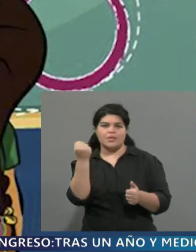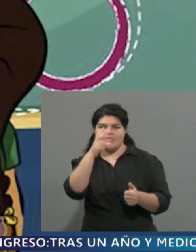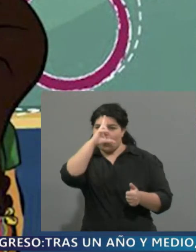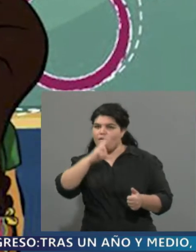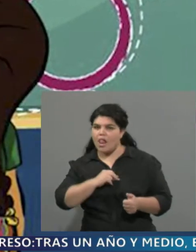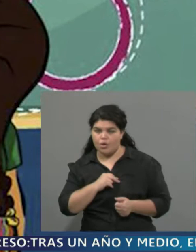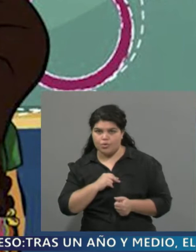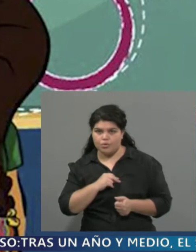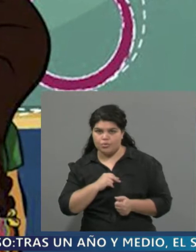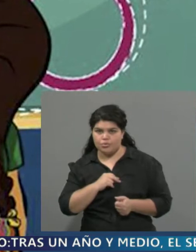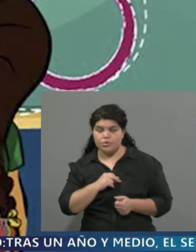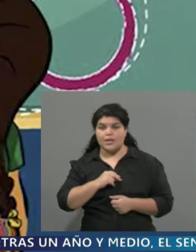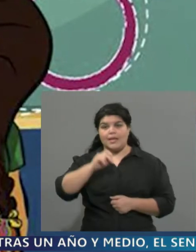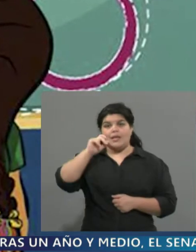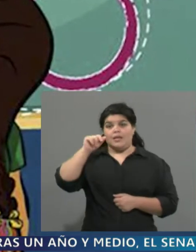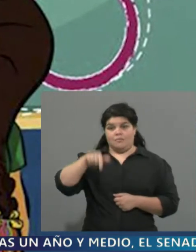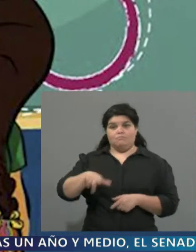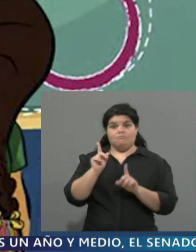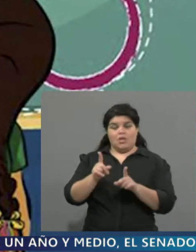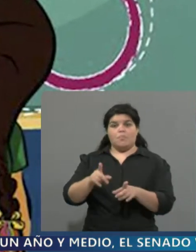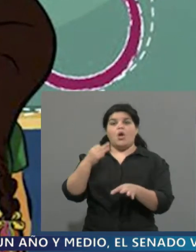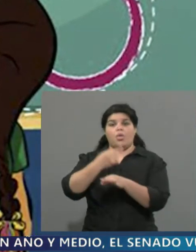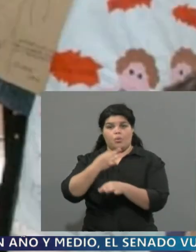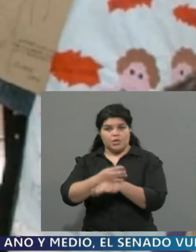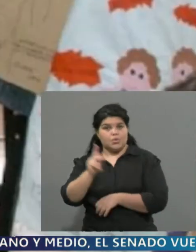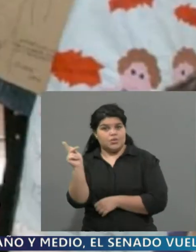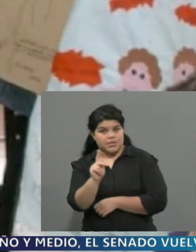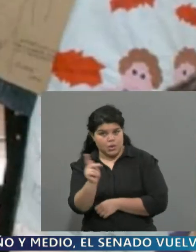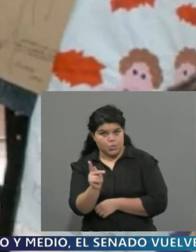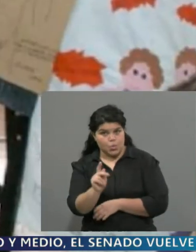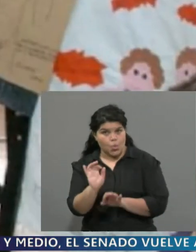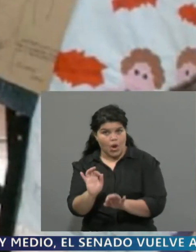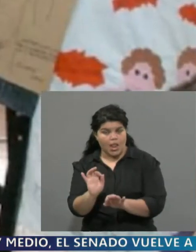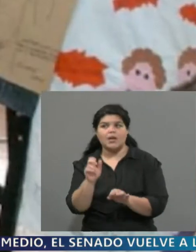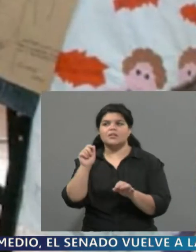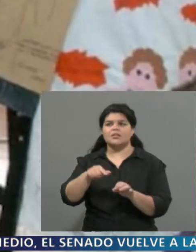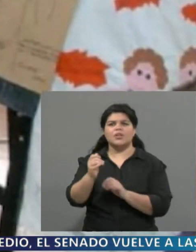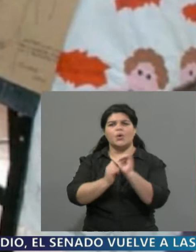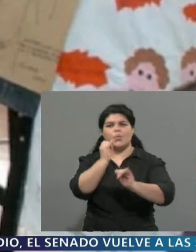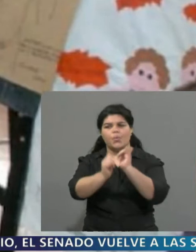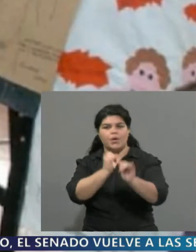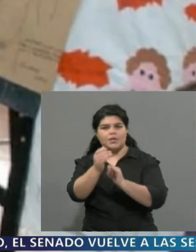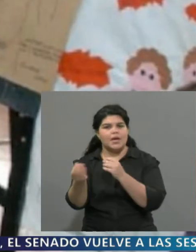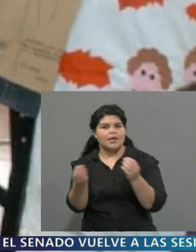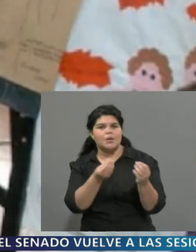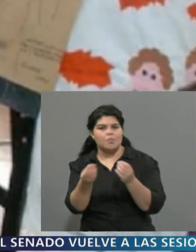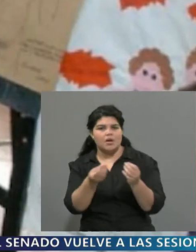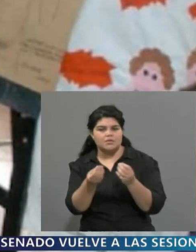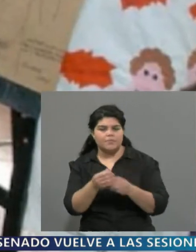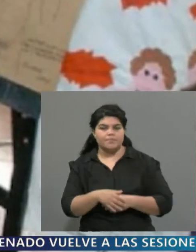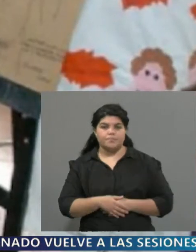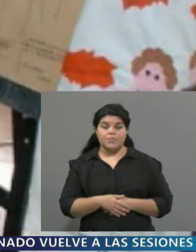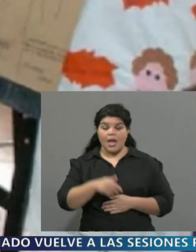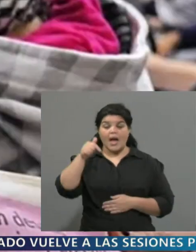sin embargo, al ser, vamos a ampliar qué pasa con la educación sexual integral. Se